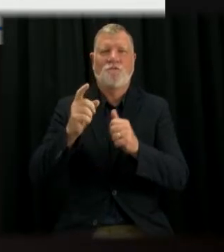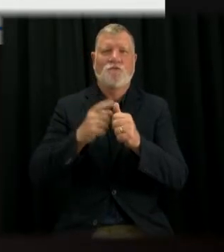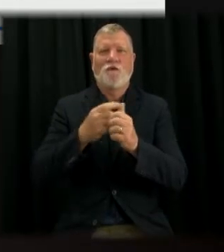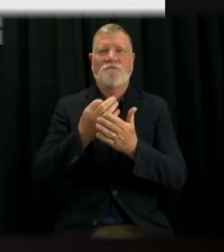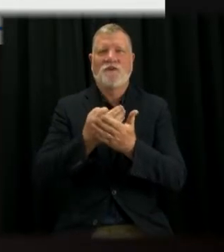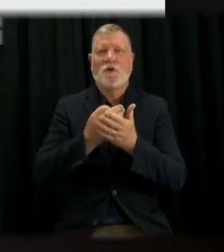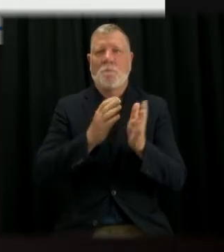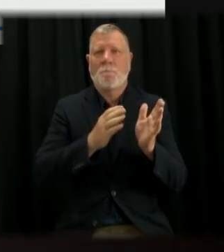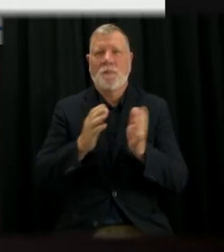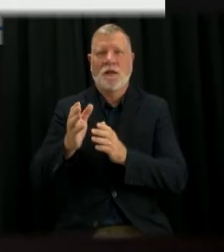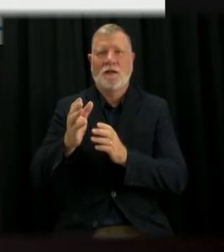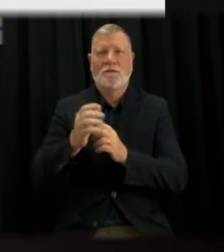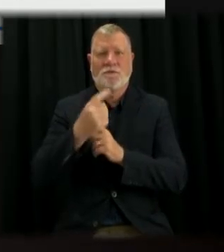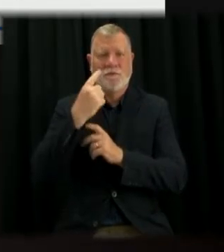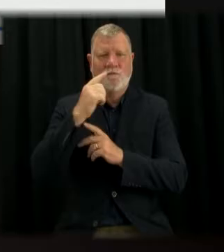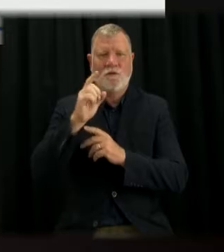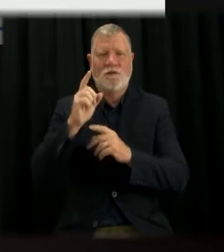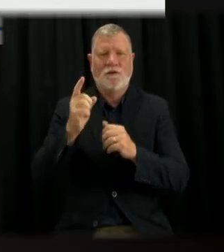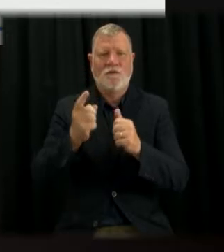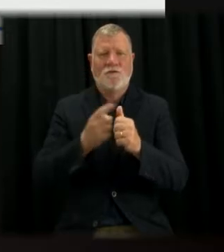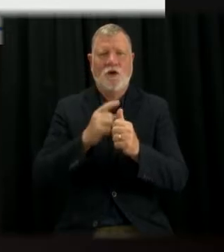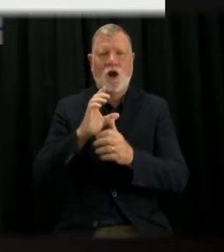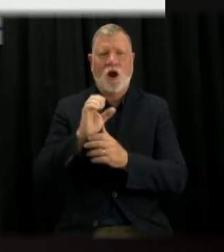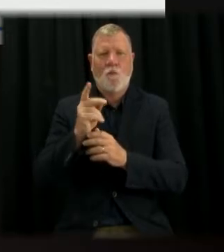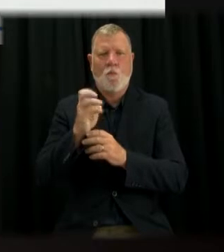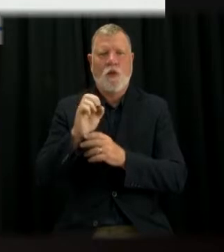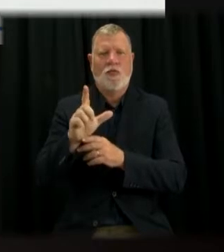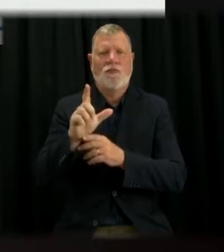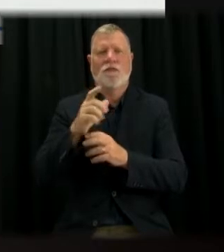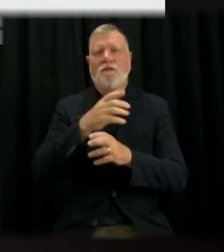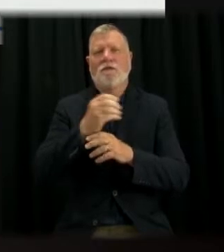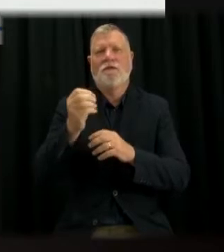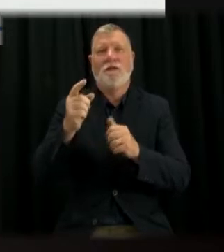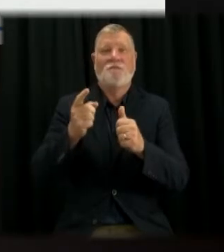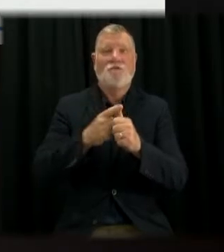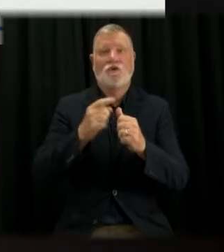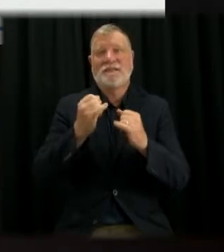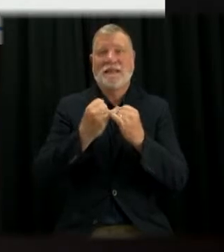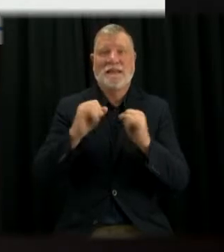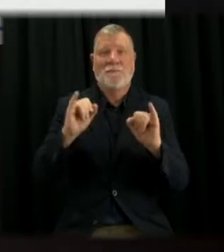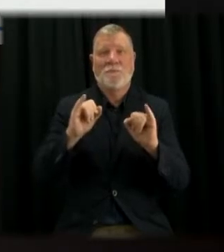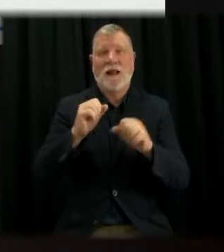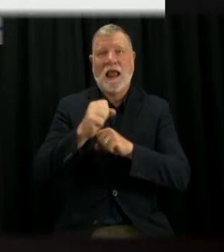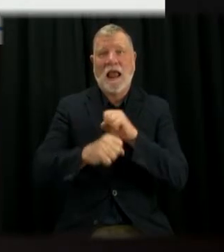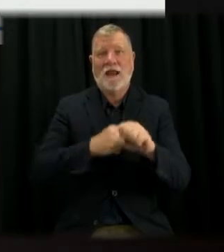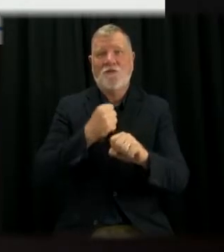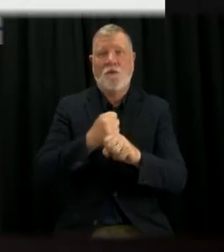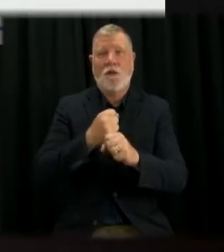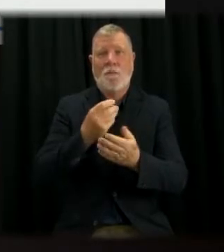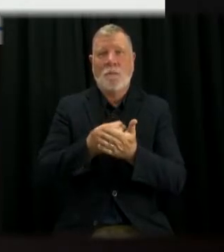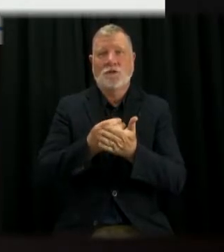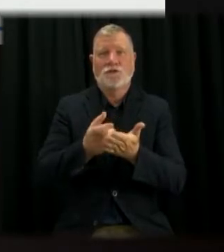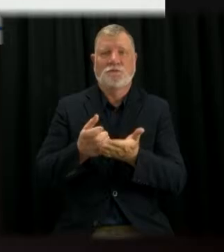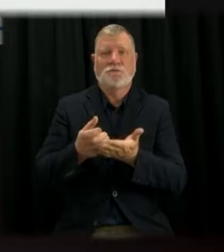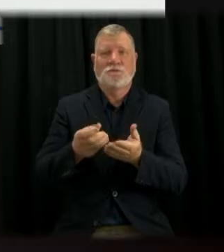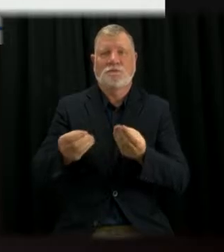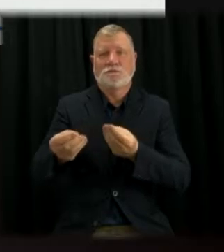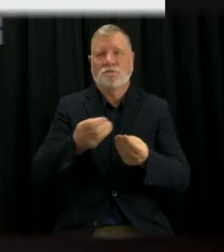El plan fiscal certificado como una entidad separada se certifica su primer presupuesto